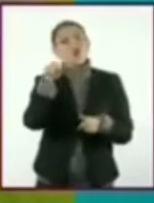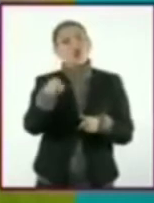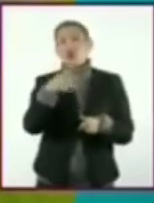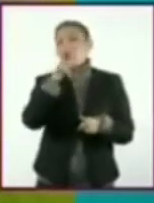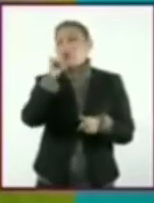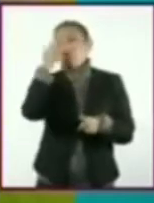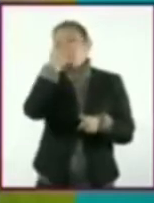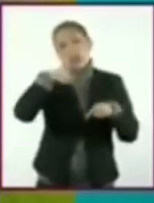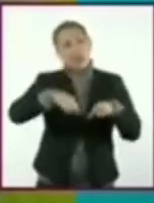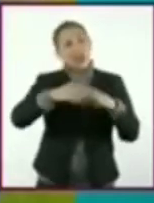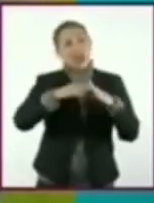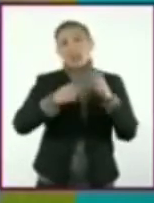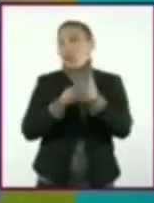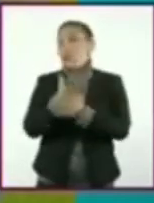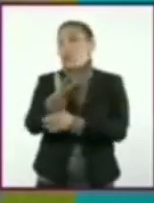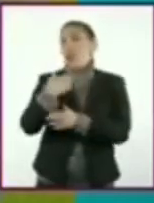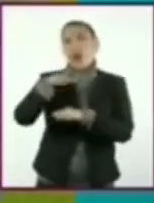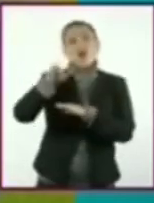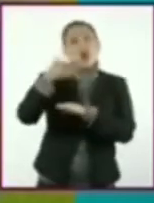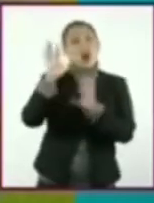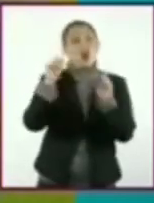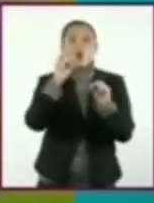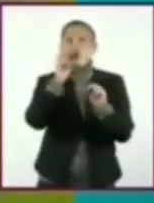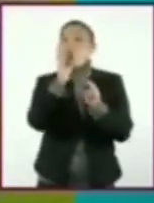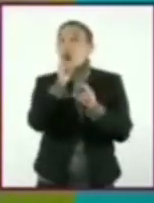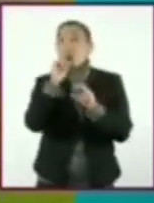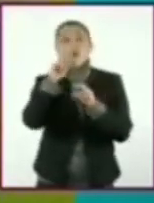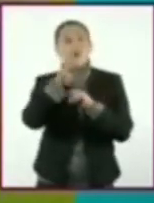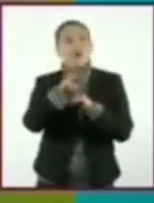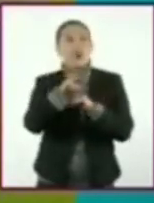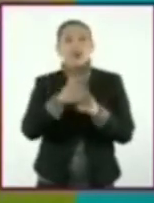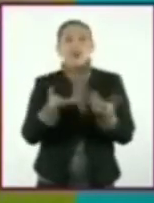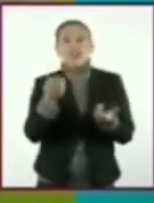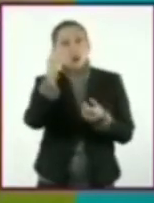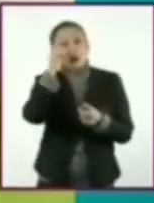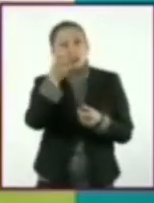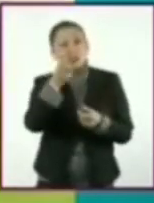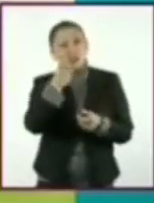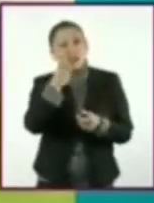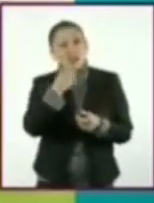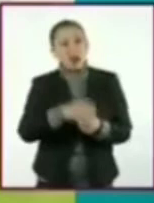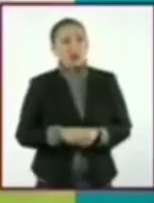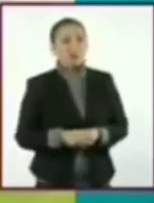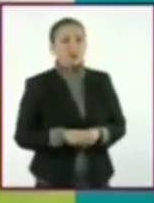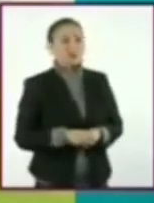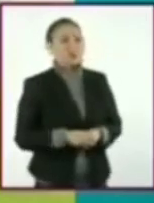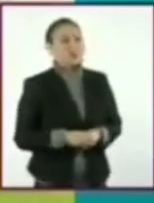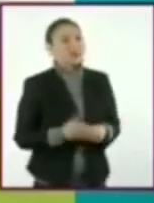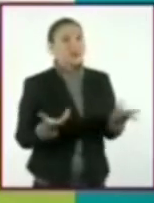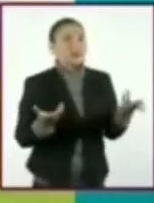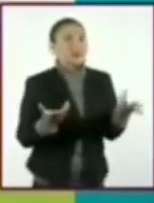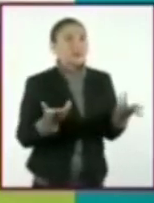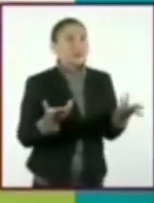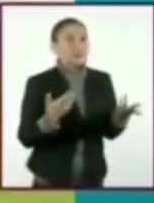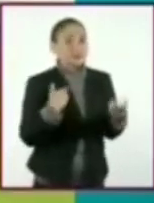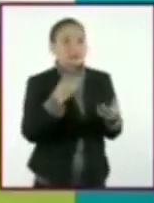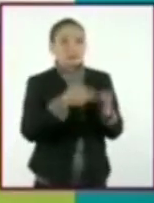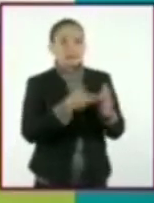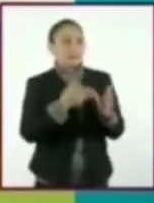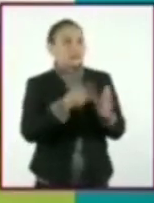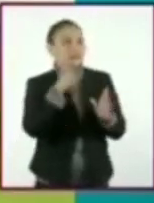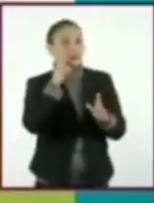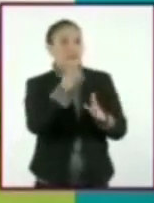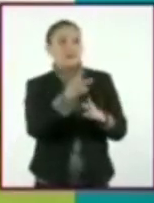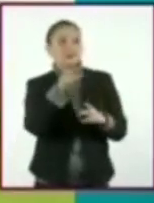en mi casa a que salgan a tomar fuera y aquí les pongo la mesa lista. ¿Qué opinas de eso? Es muy común